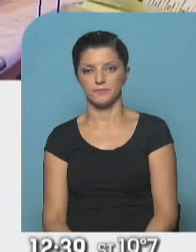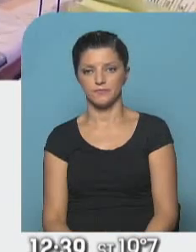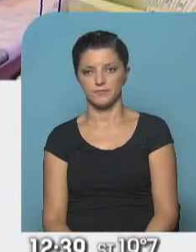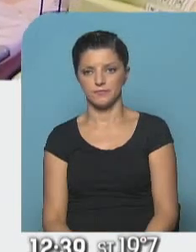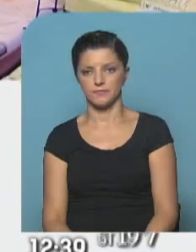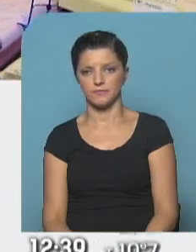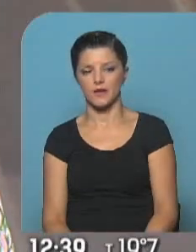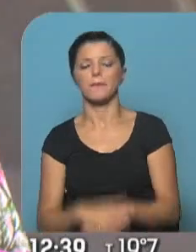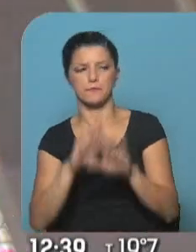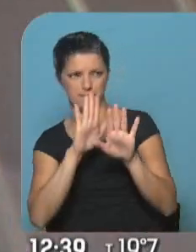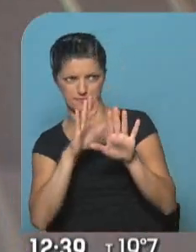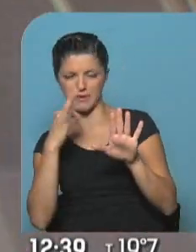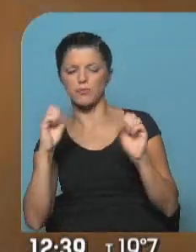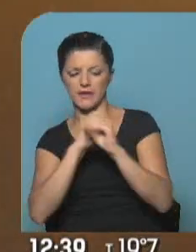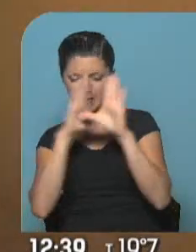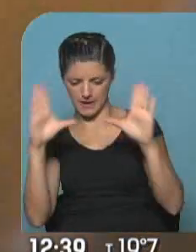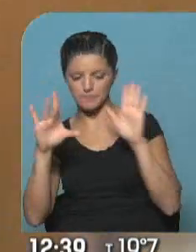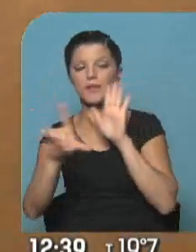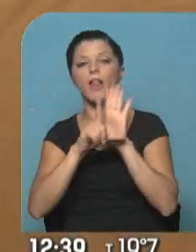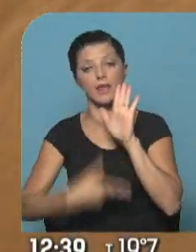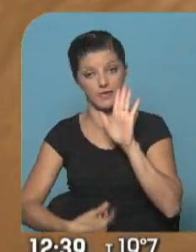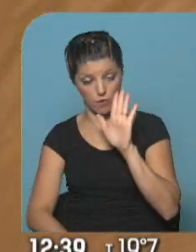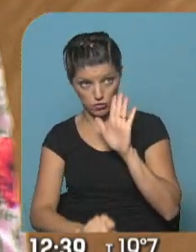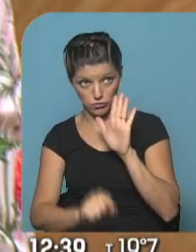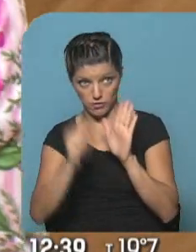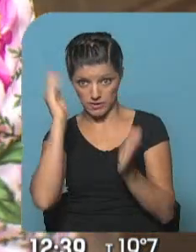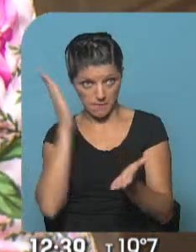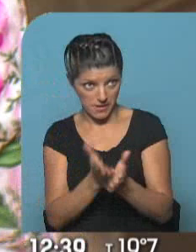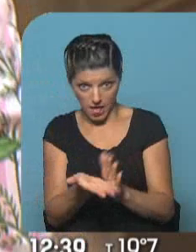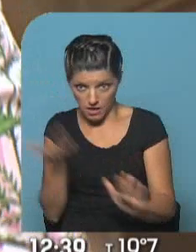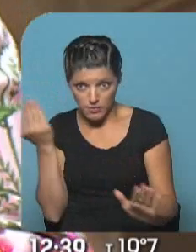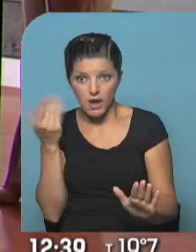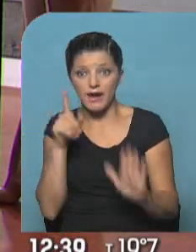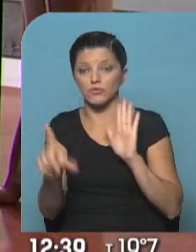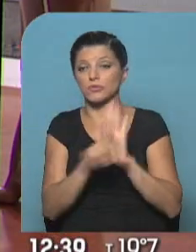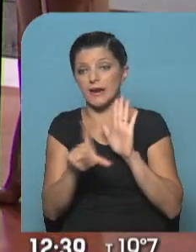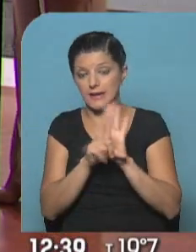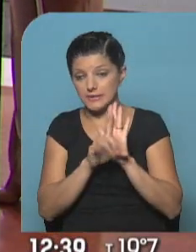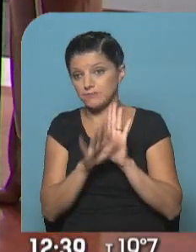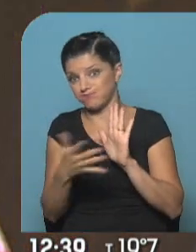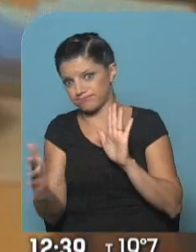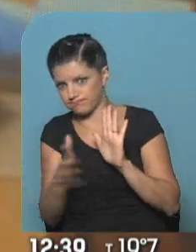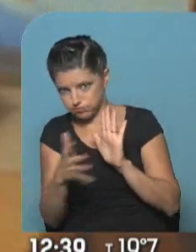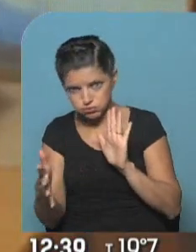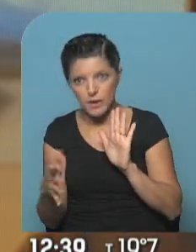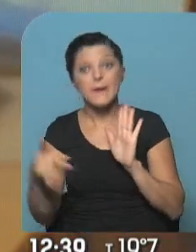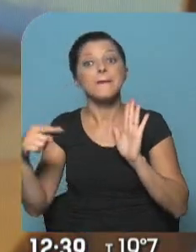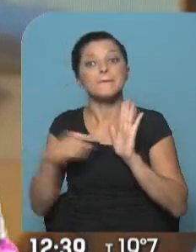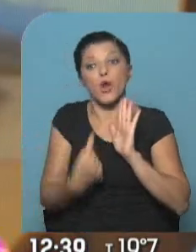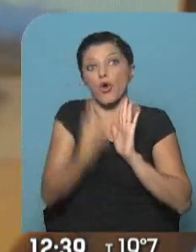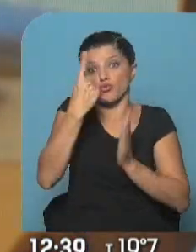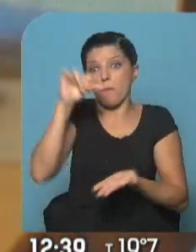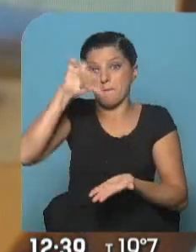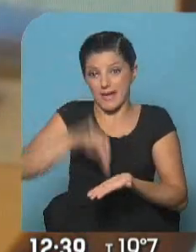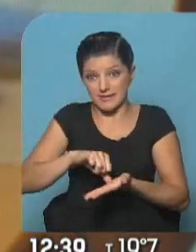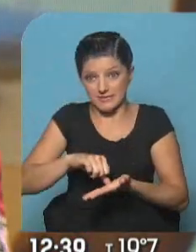primera Aclaremos vuelta. que la ley de despenalización del aborto en Chile no es una ley de las más progresistas en el mundo, sino que como era uno de los países